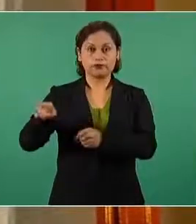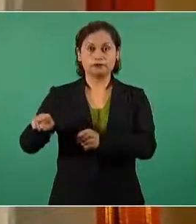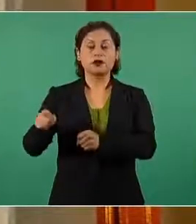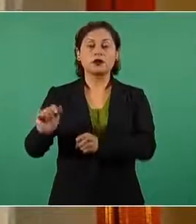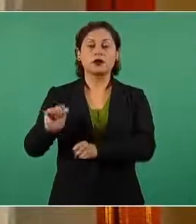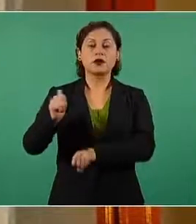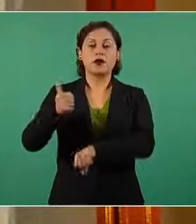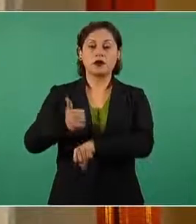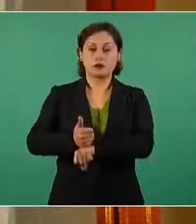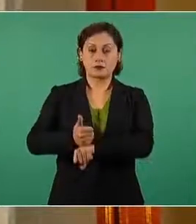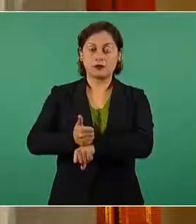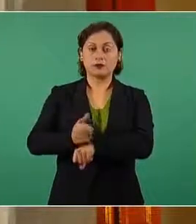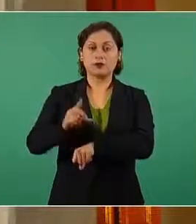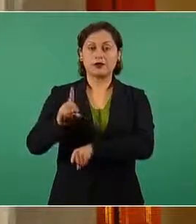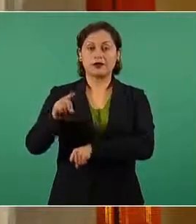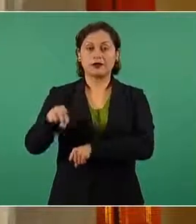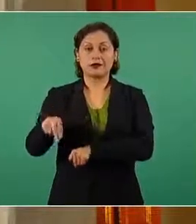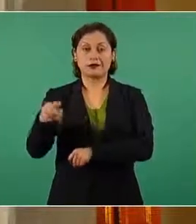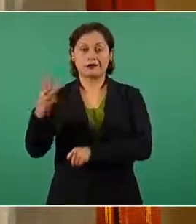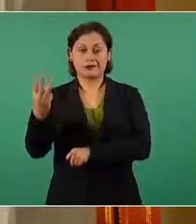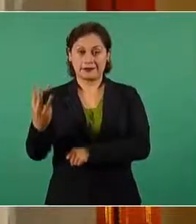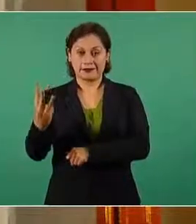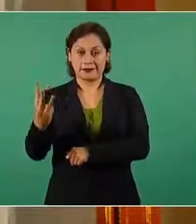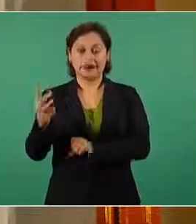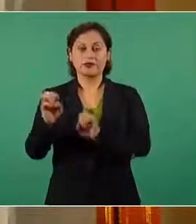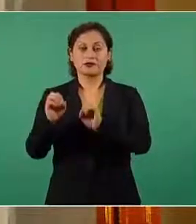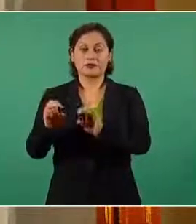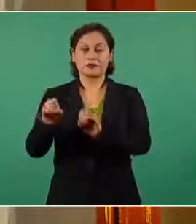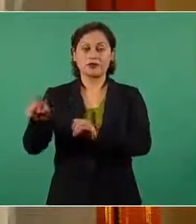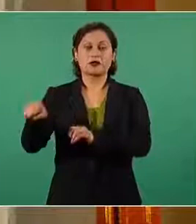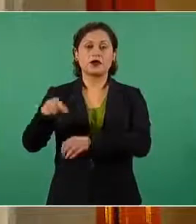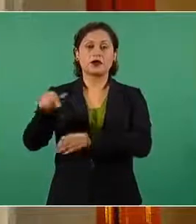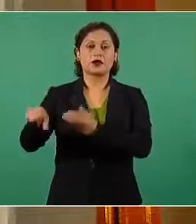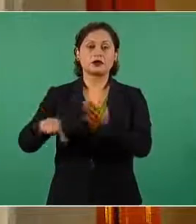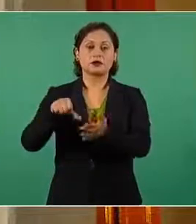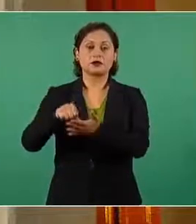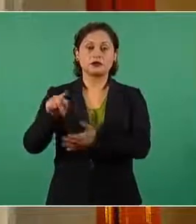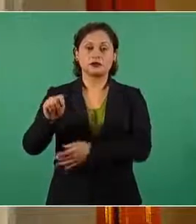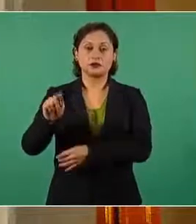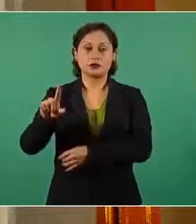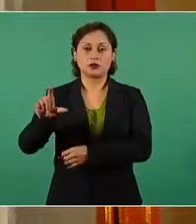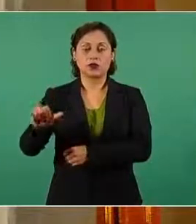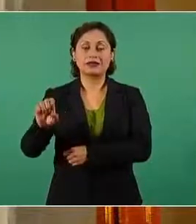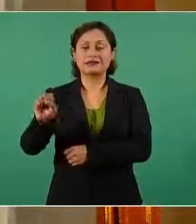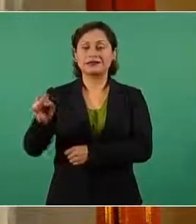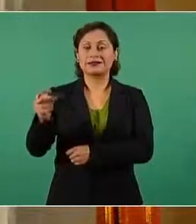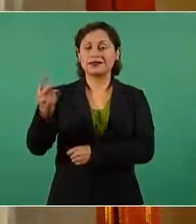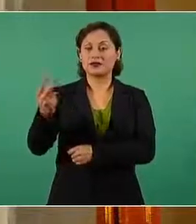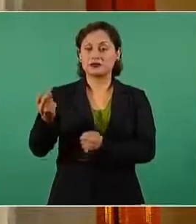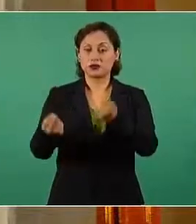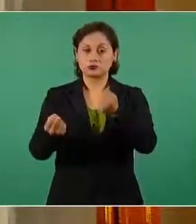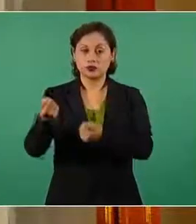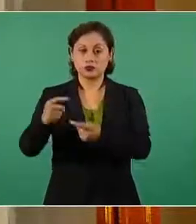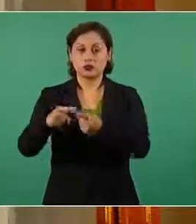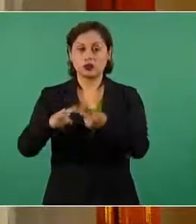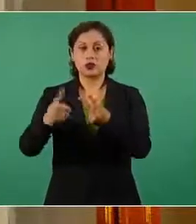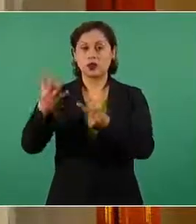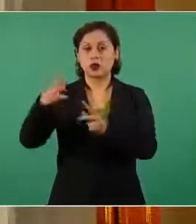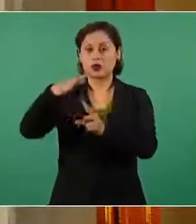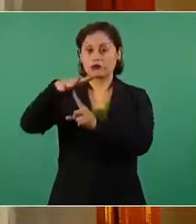coordinador de Plan DN3 de la SEDENA y en Tula. Hay 62 vehículos, 4 helicópteros,